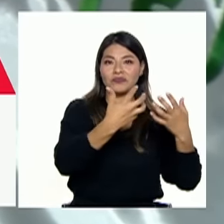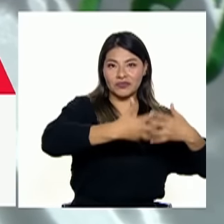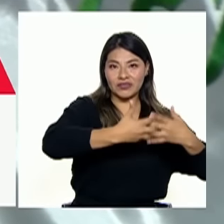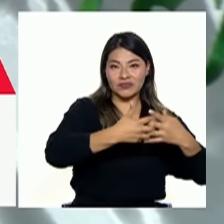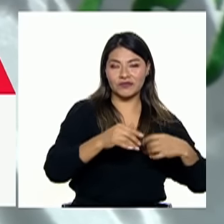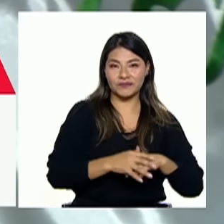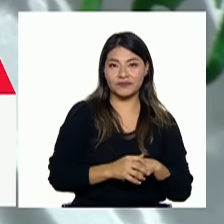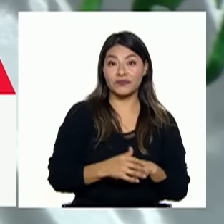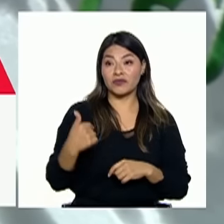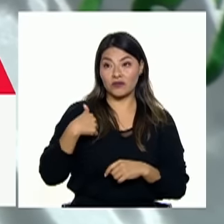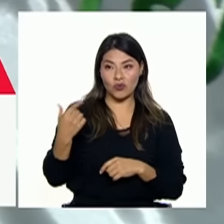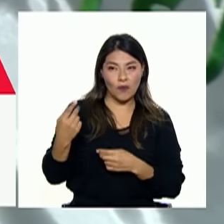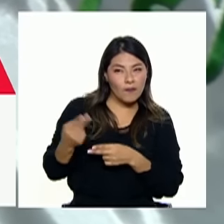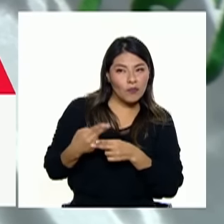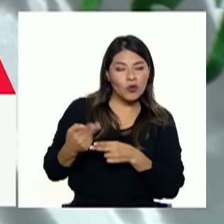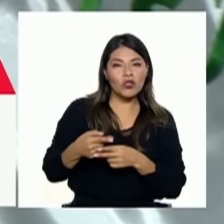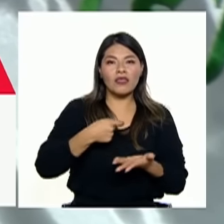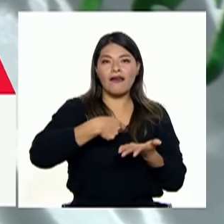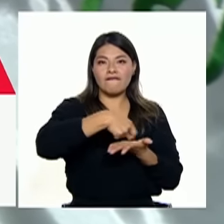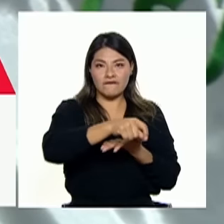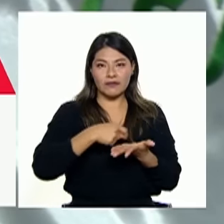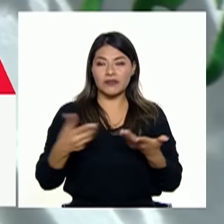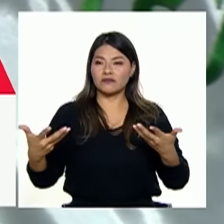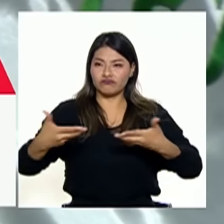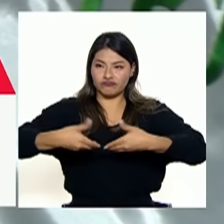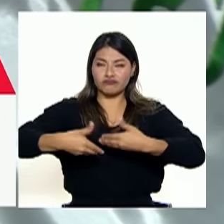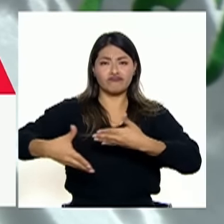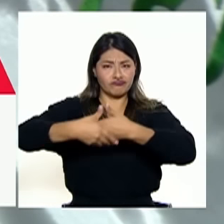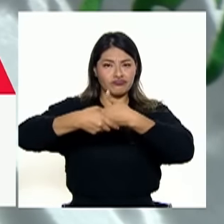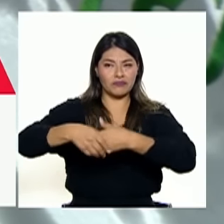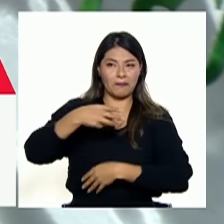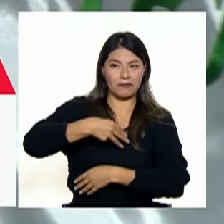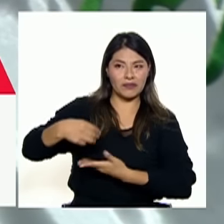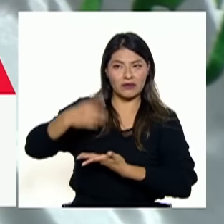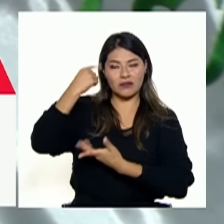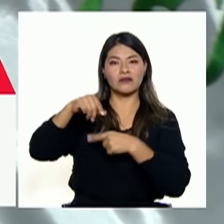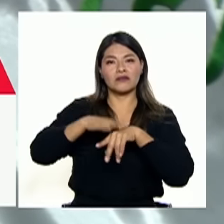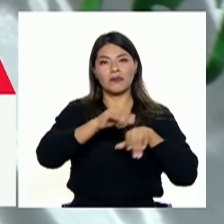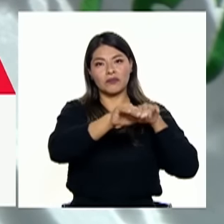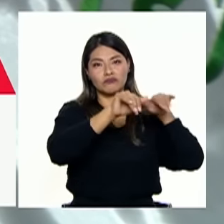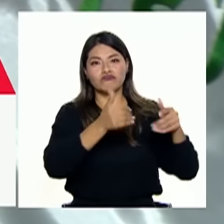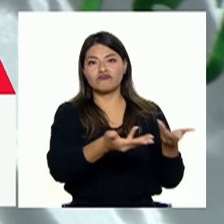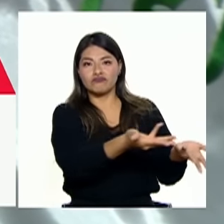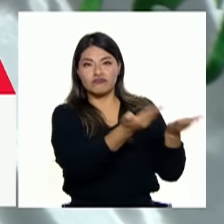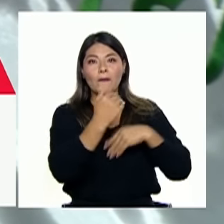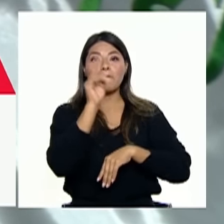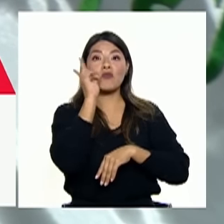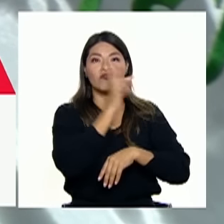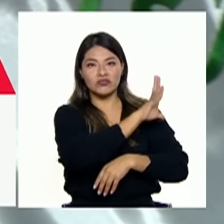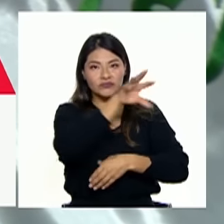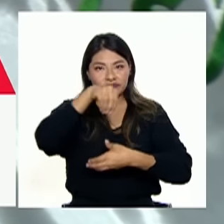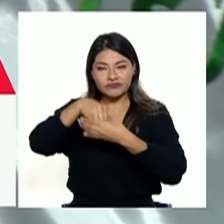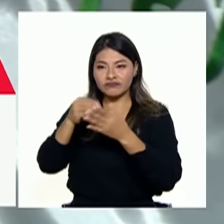días esperamos firmar un convenio con el Ministerio de Educación para capacitar a los miles de maestros a nivel nacional.